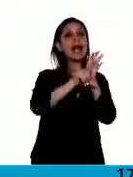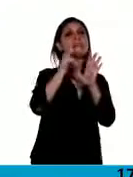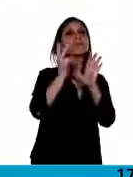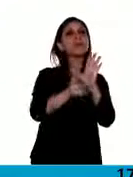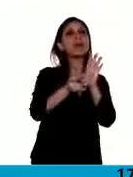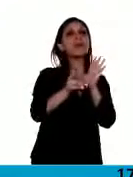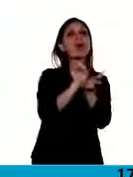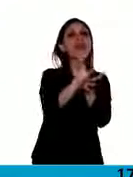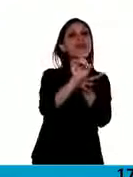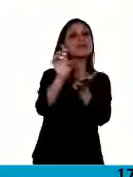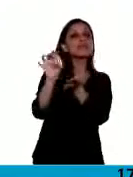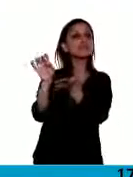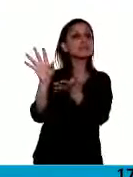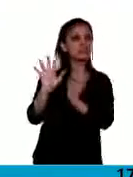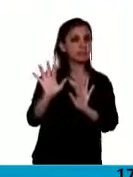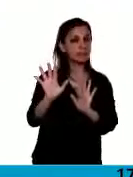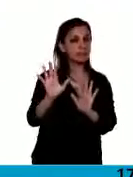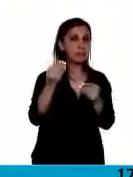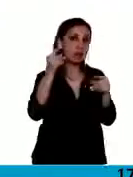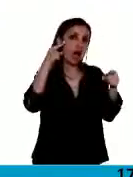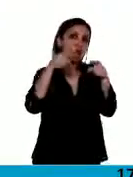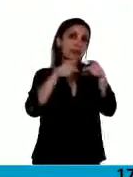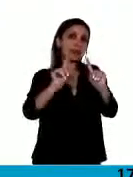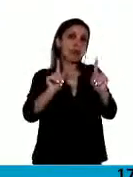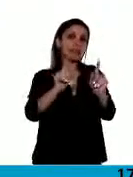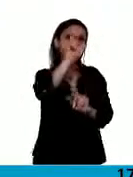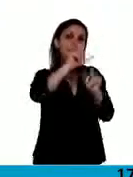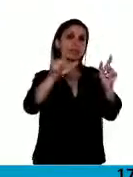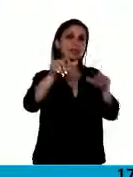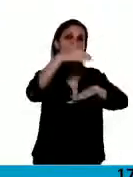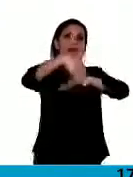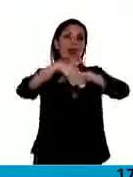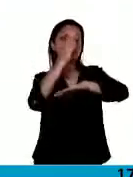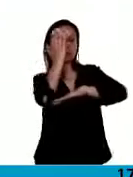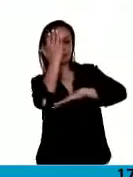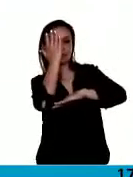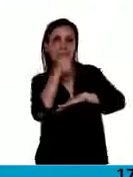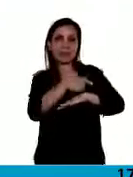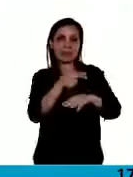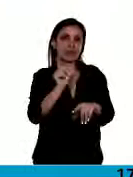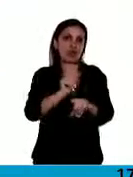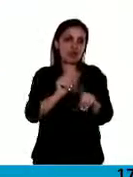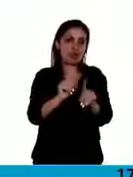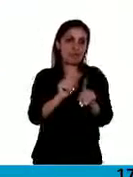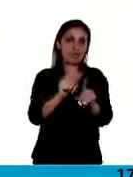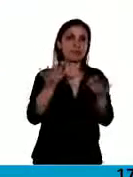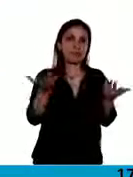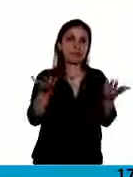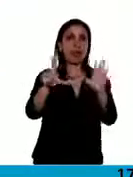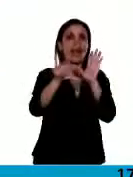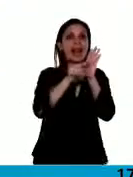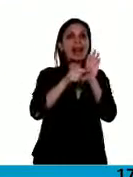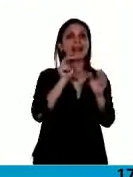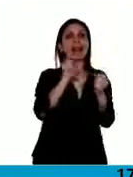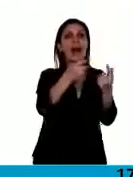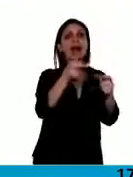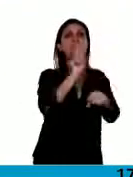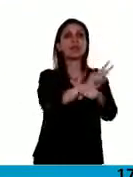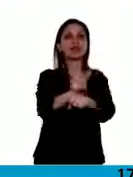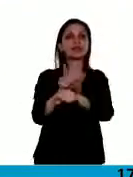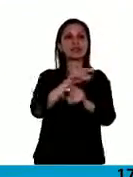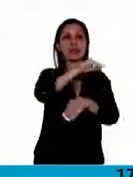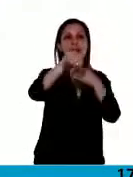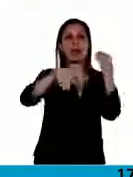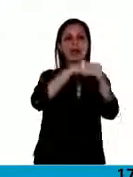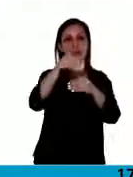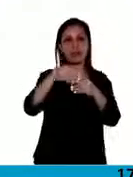objetivo, obviamente, de que no haya personas en situación de calle. Una ley que protegía a las familias más vulneradas.